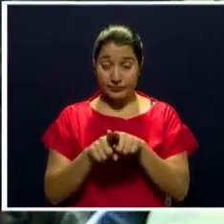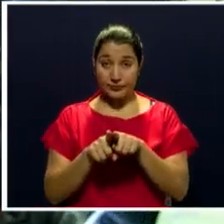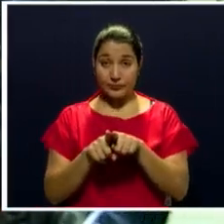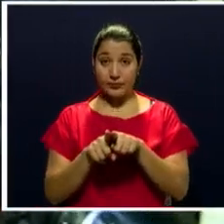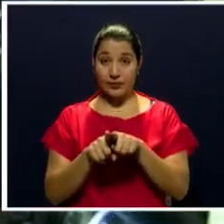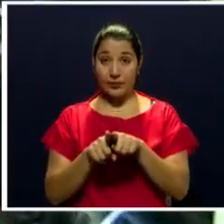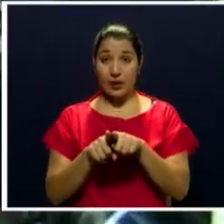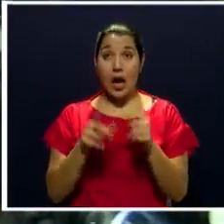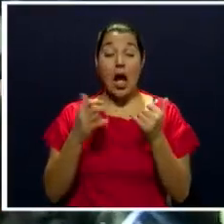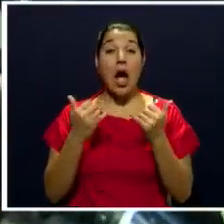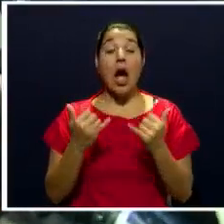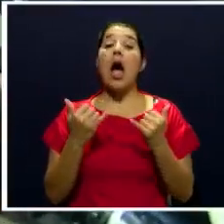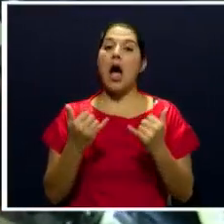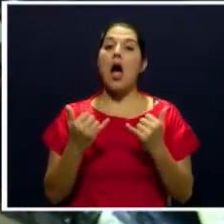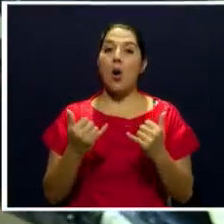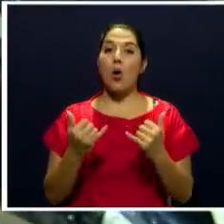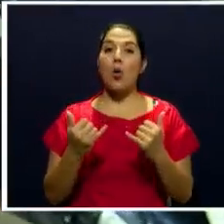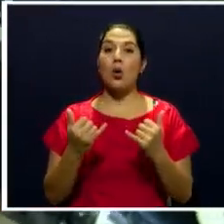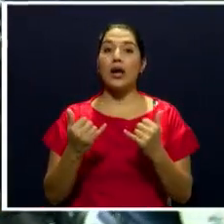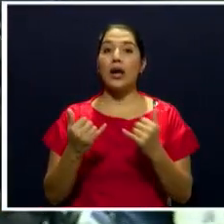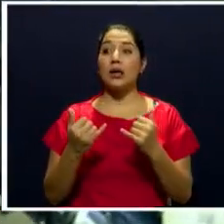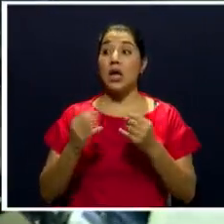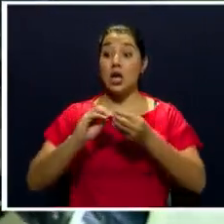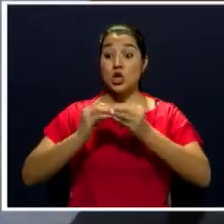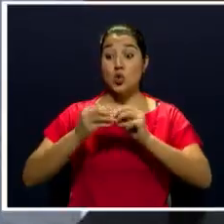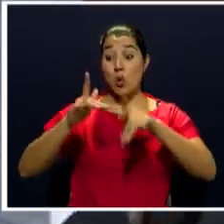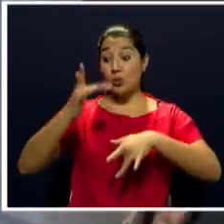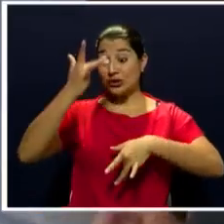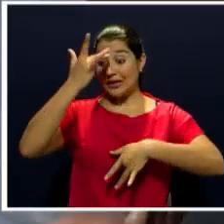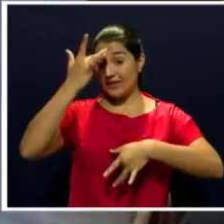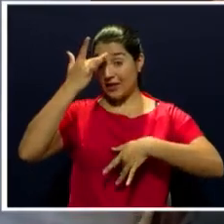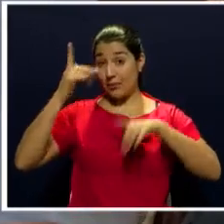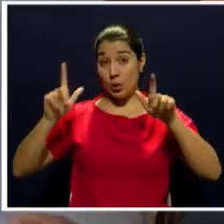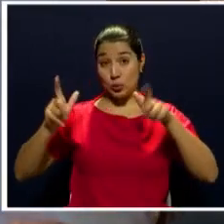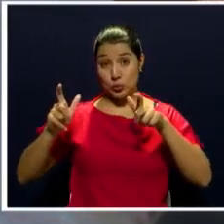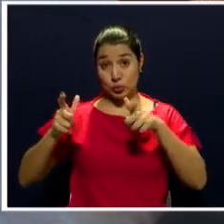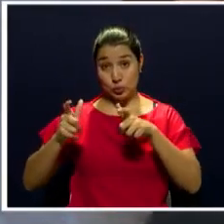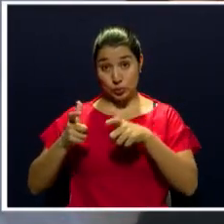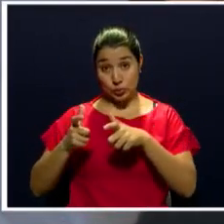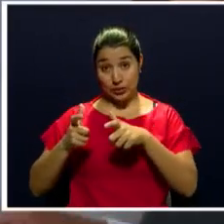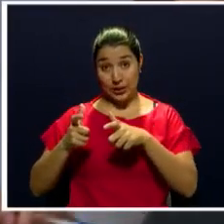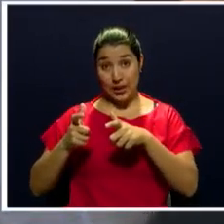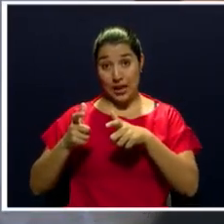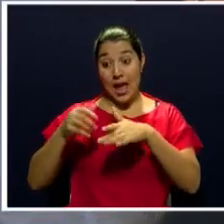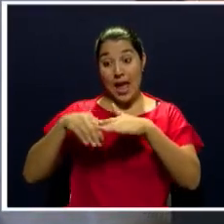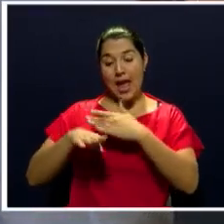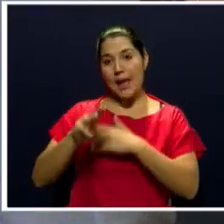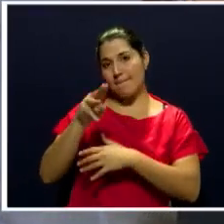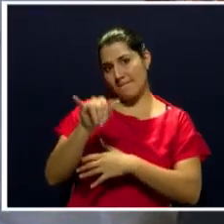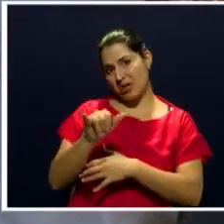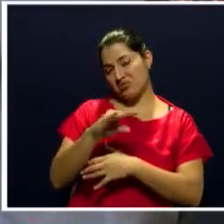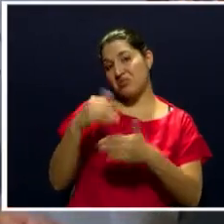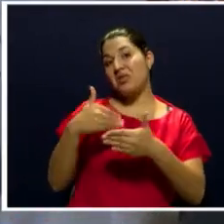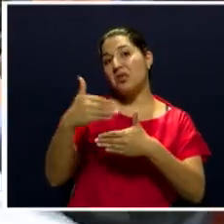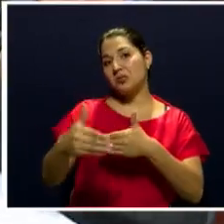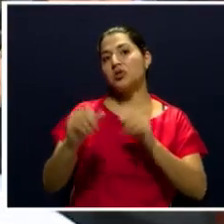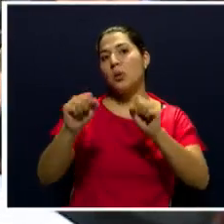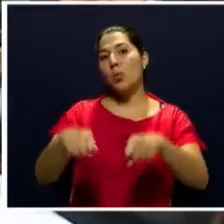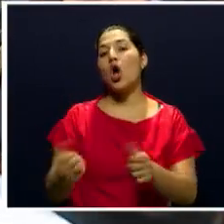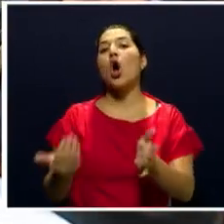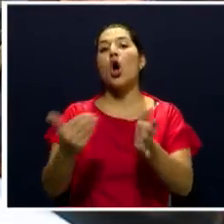está bajando la cantidad de contagios registrados por día en el mes de mayo y luego de eso se podría volver